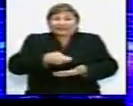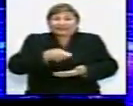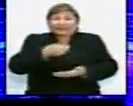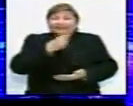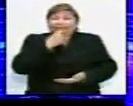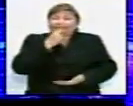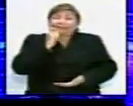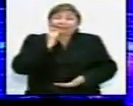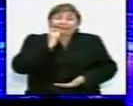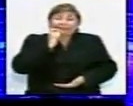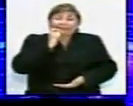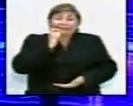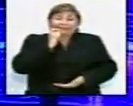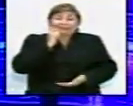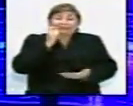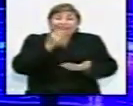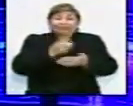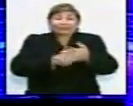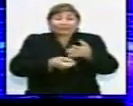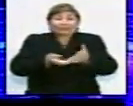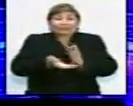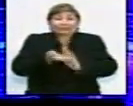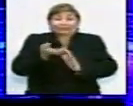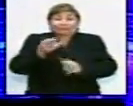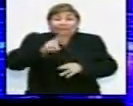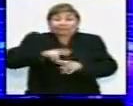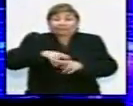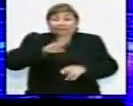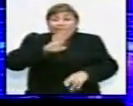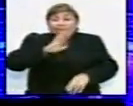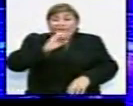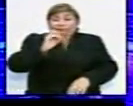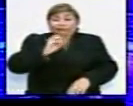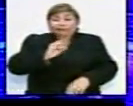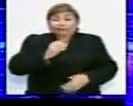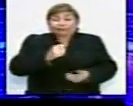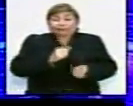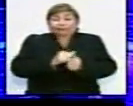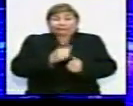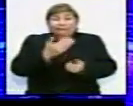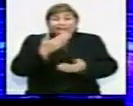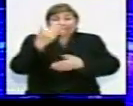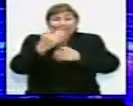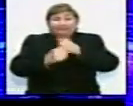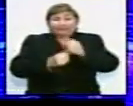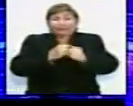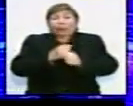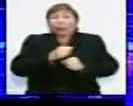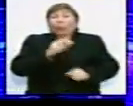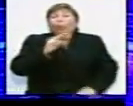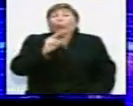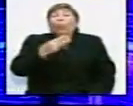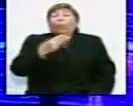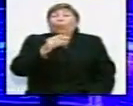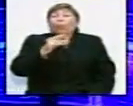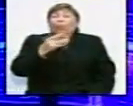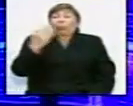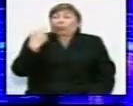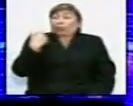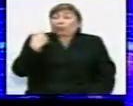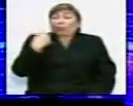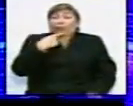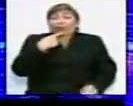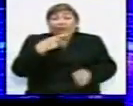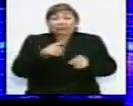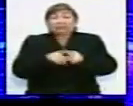privada contribuyeron al crecimiento de un 4% de la economía nacional en el año 2018. El año pasado, así lo